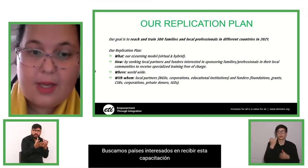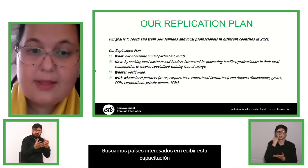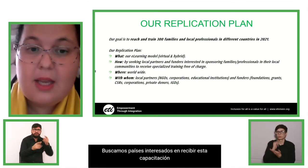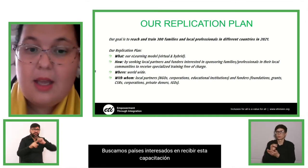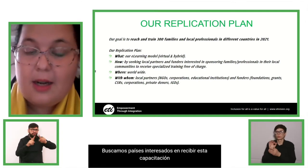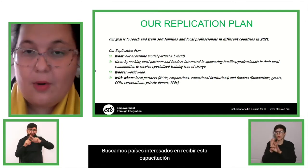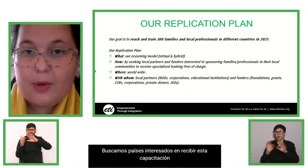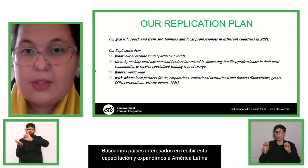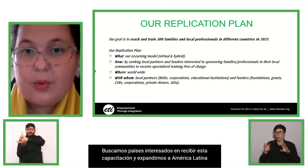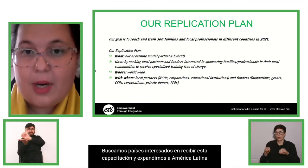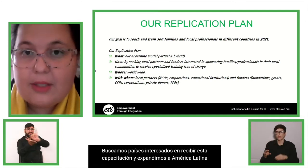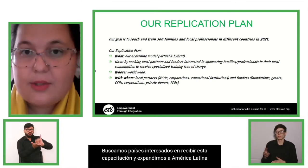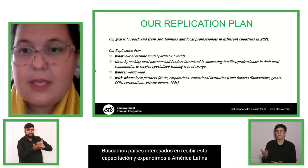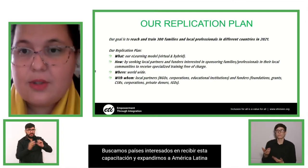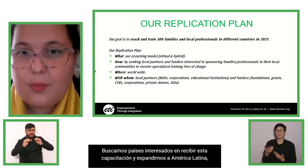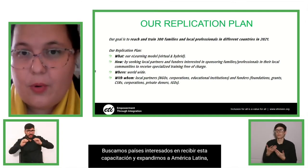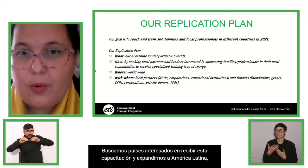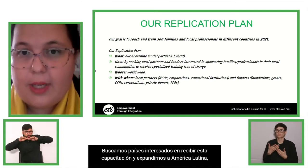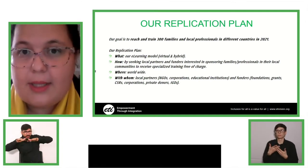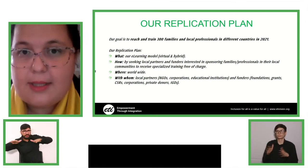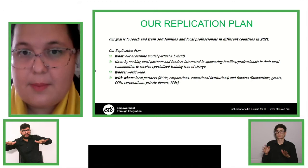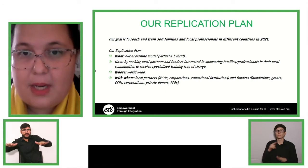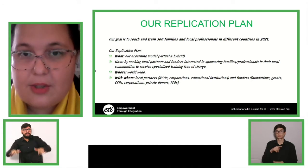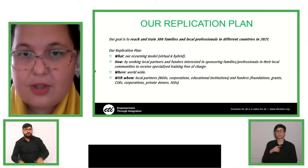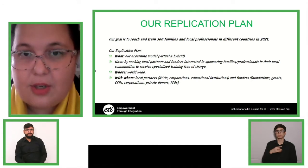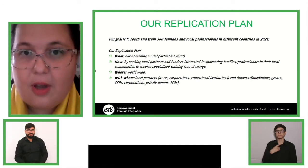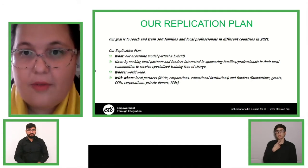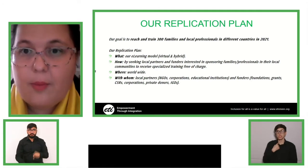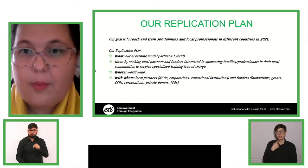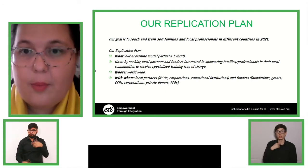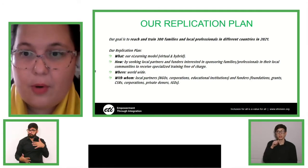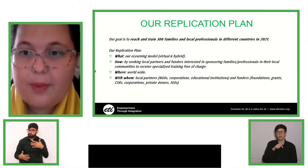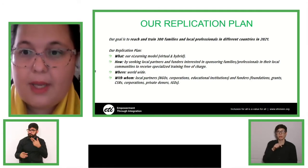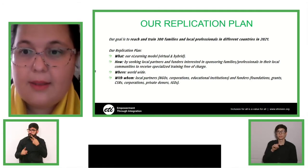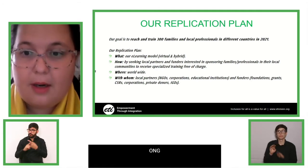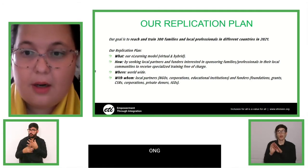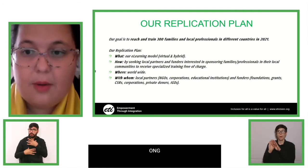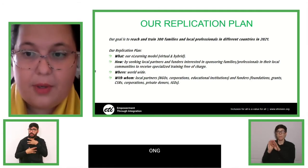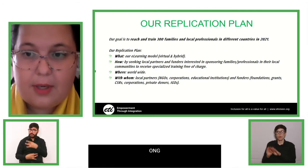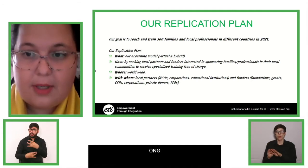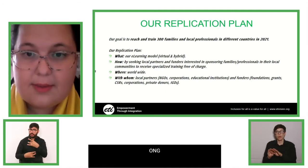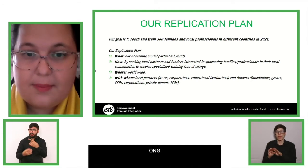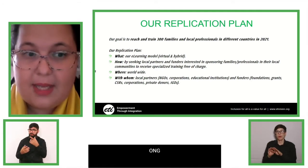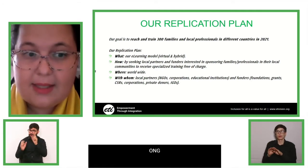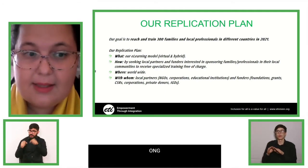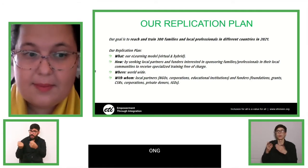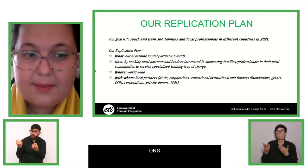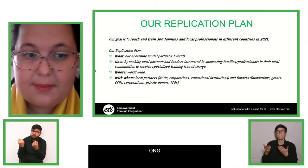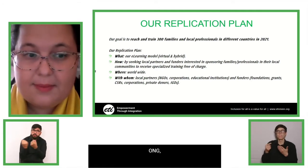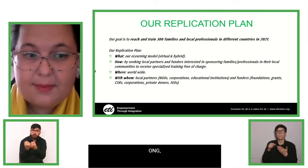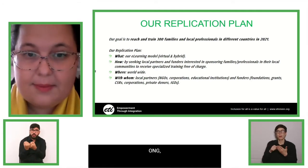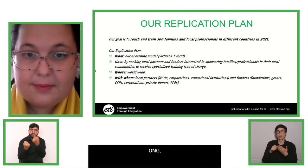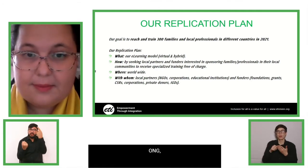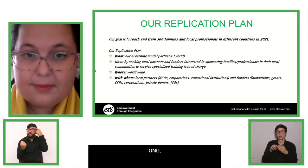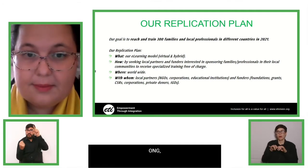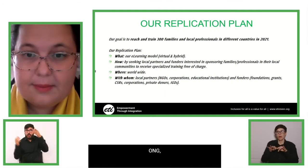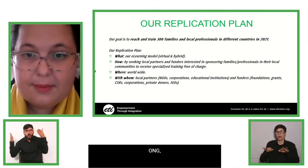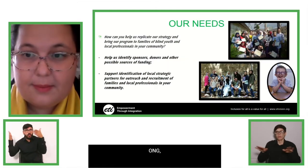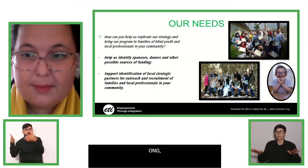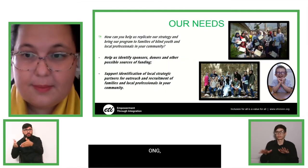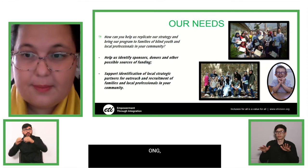educativas, fundaciones que estén interesados en apoyar la diseminación del programa en su comunidad.